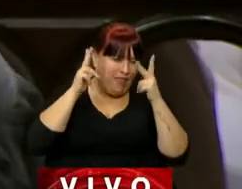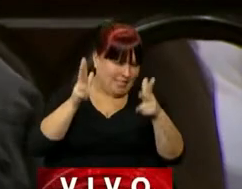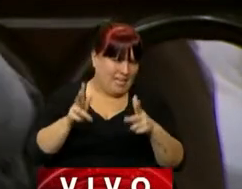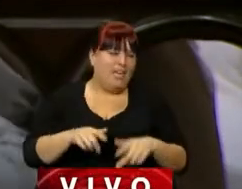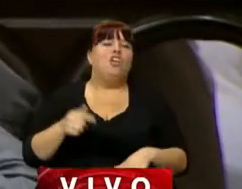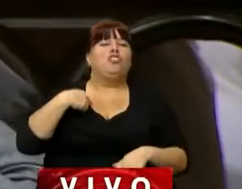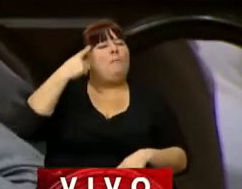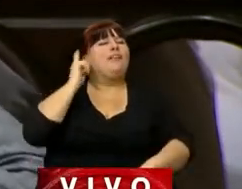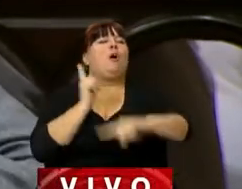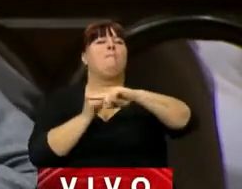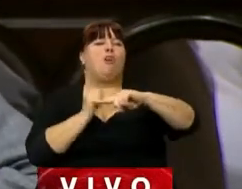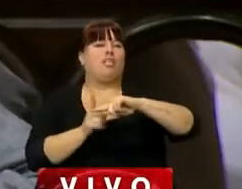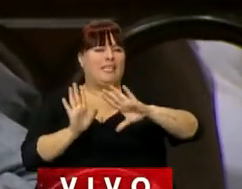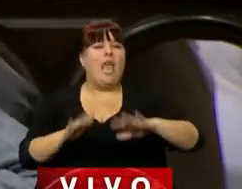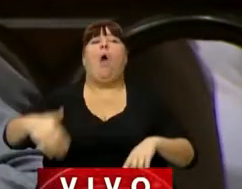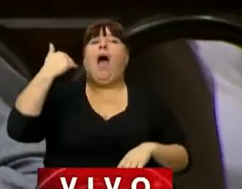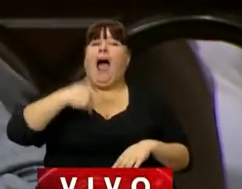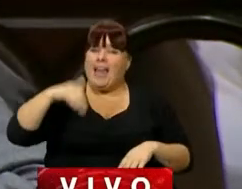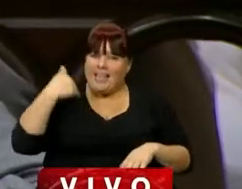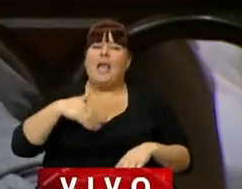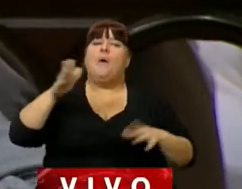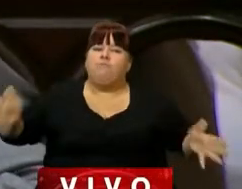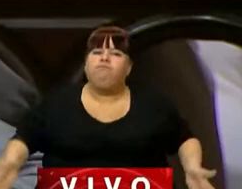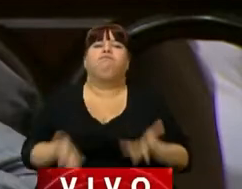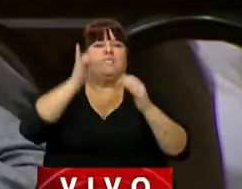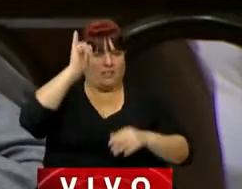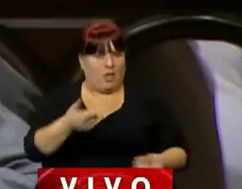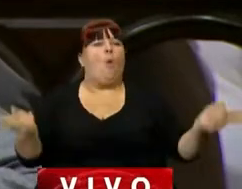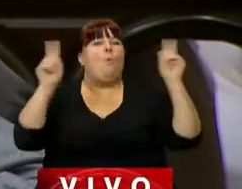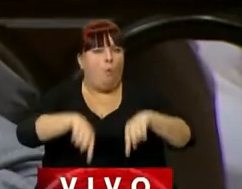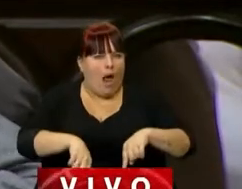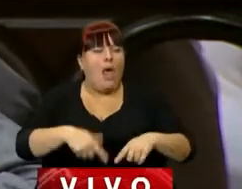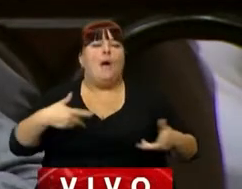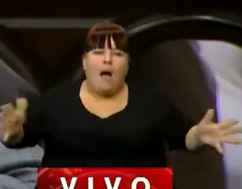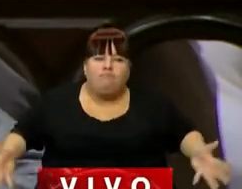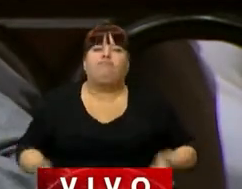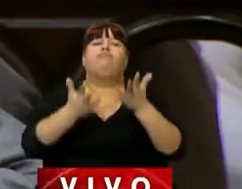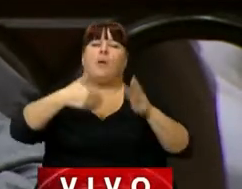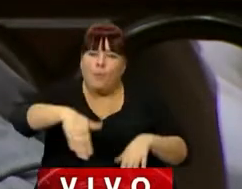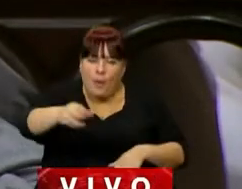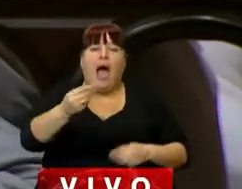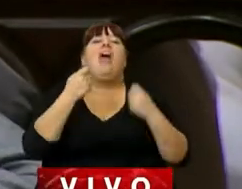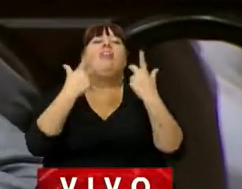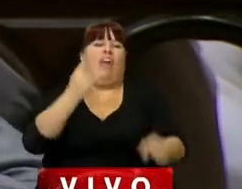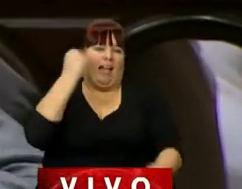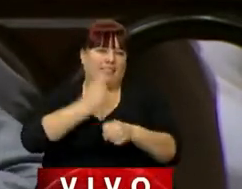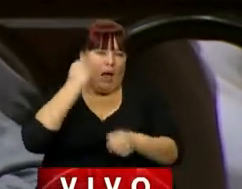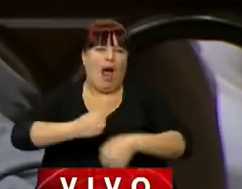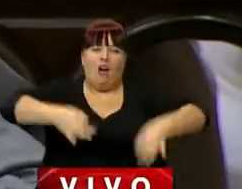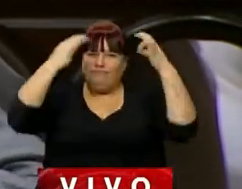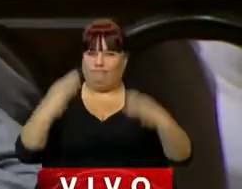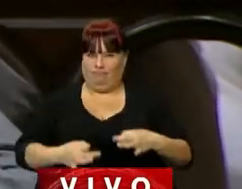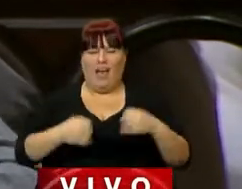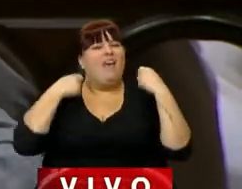voy a ser optimista. La Argentina se va a poner de pie y se va a poner de pie generando empleo